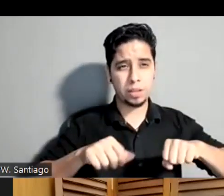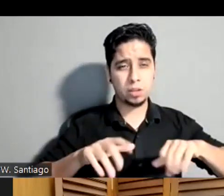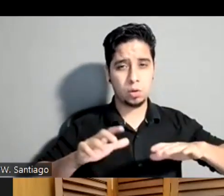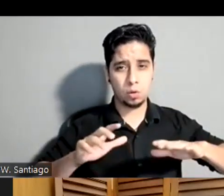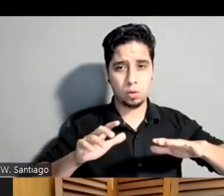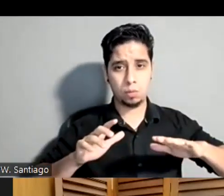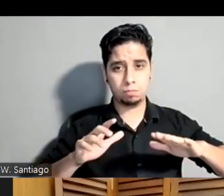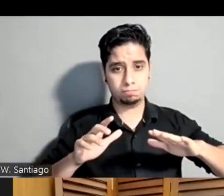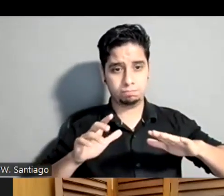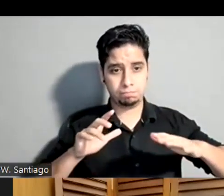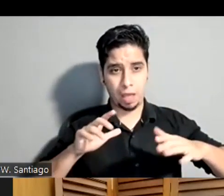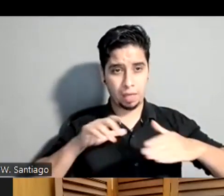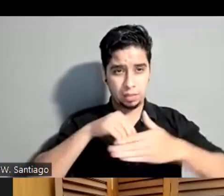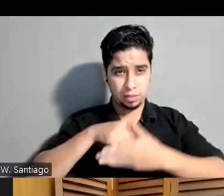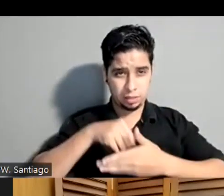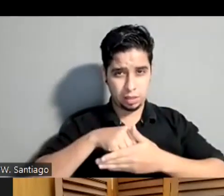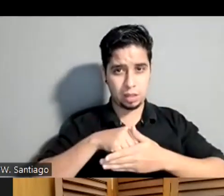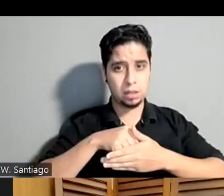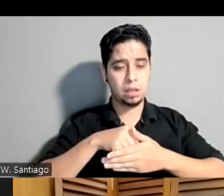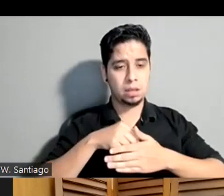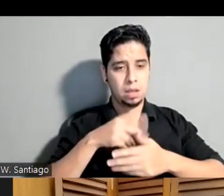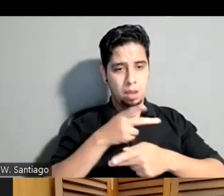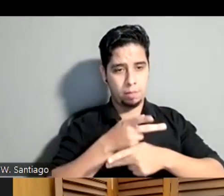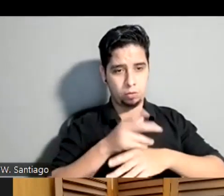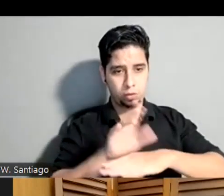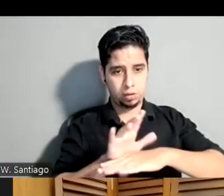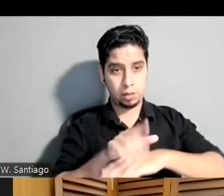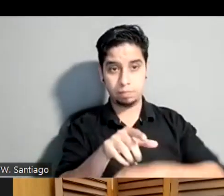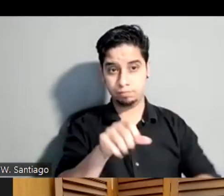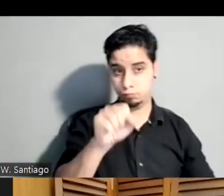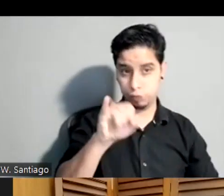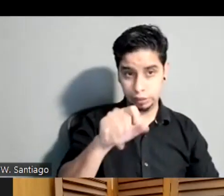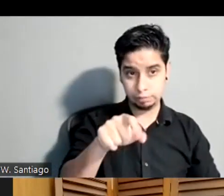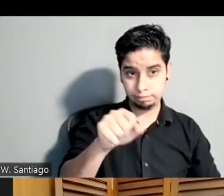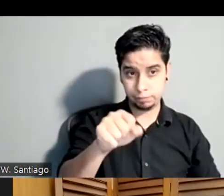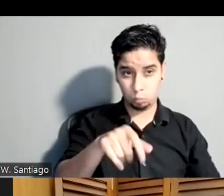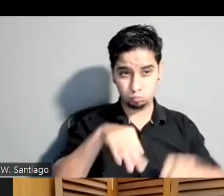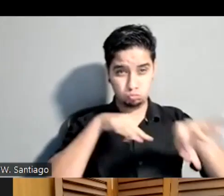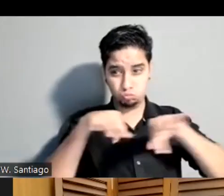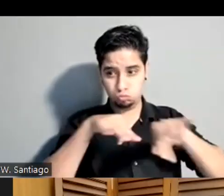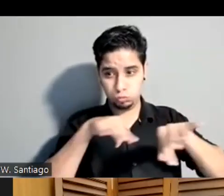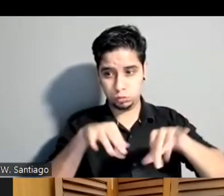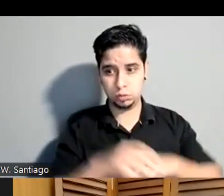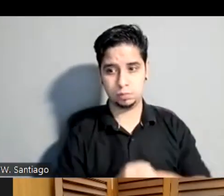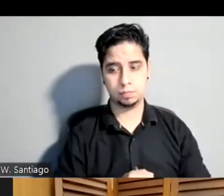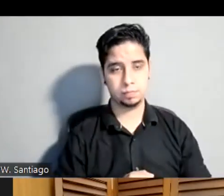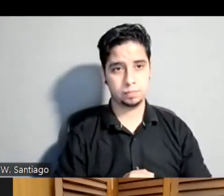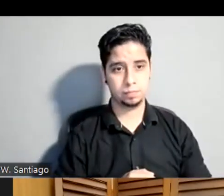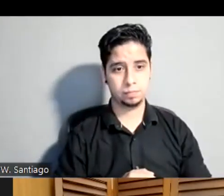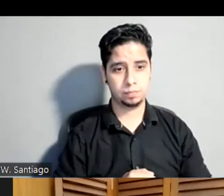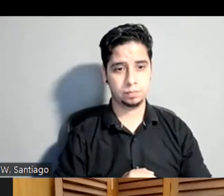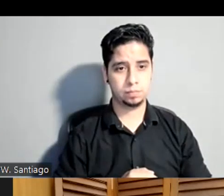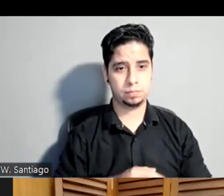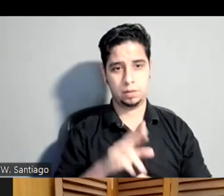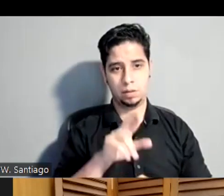¿verdad? Incursionar en la producción de cine? Sí, y te voy a explicar. Oh. La Callando Amores, que se presentó en el